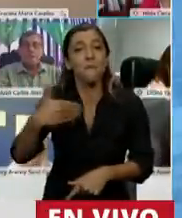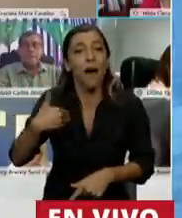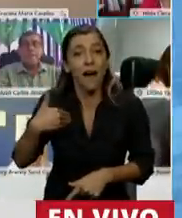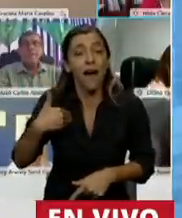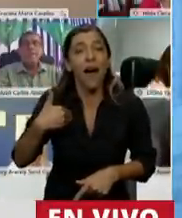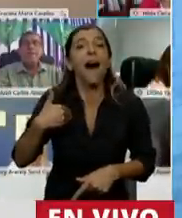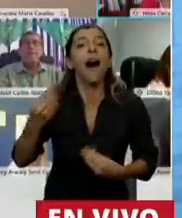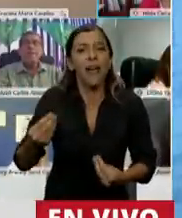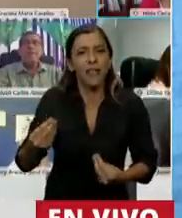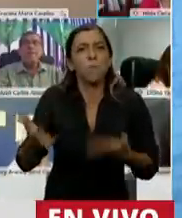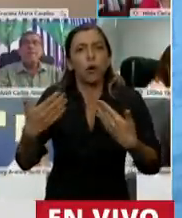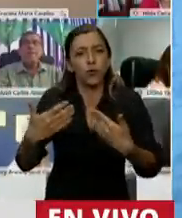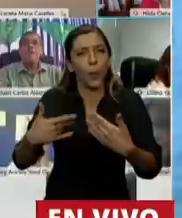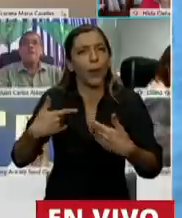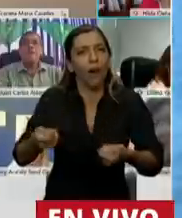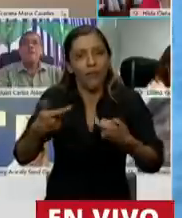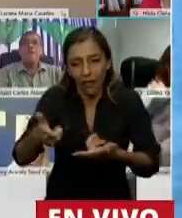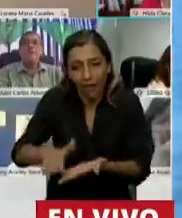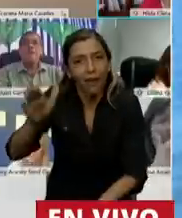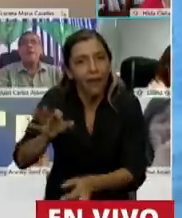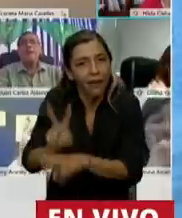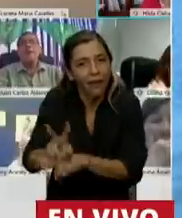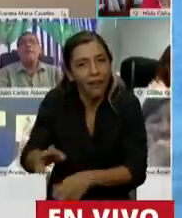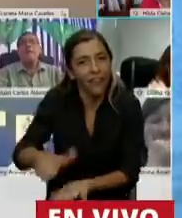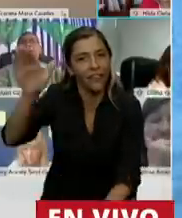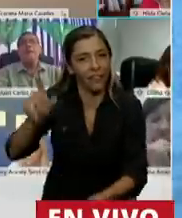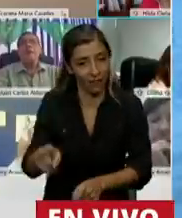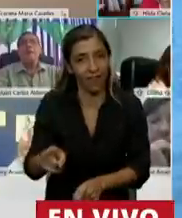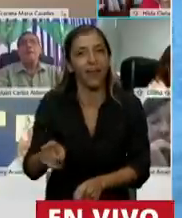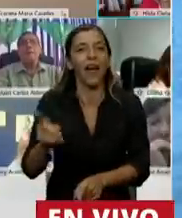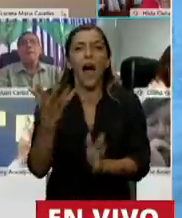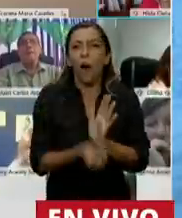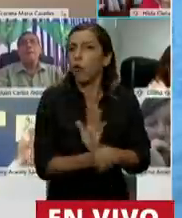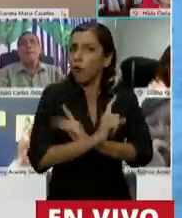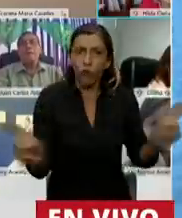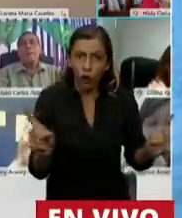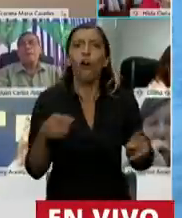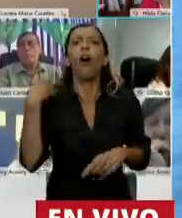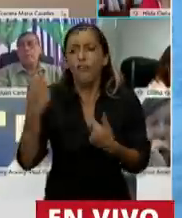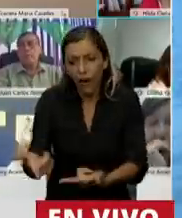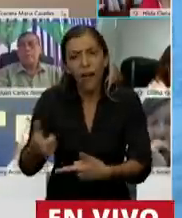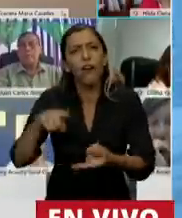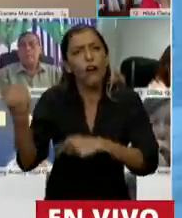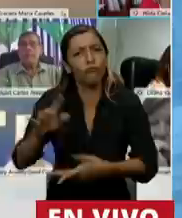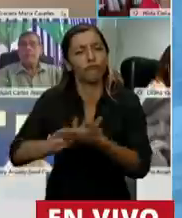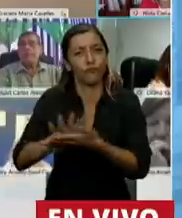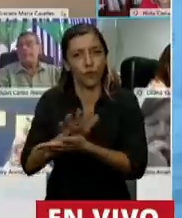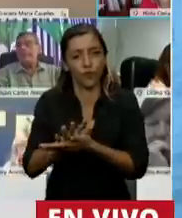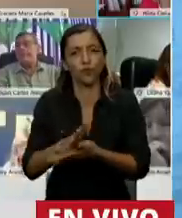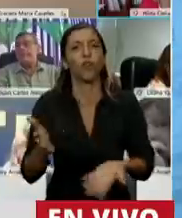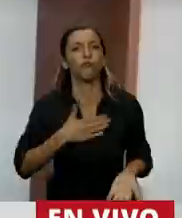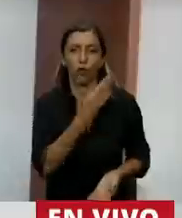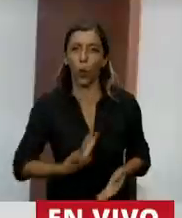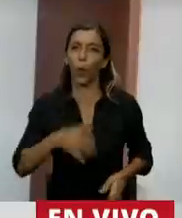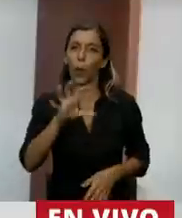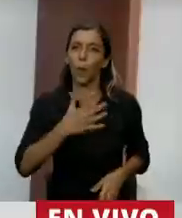abortar. Más aún, conociendo la posición de los otros legisladores de mi provincia y siendo la única